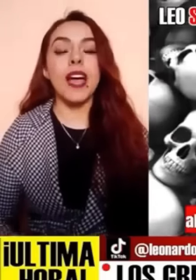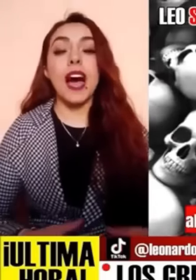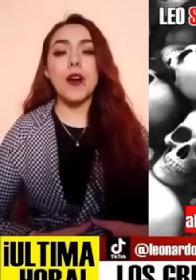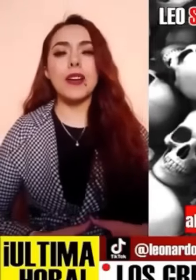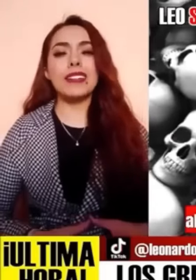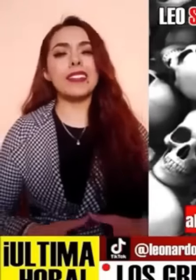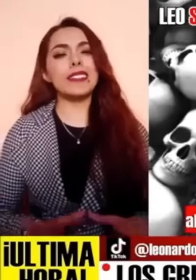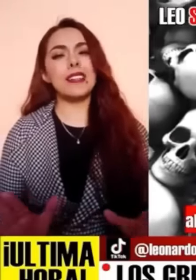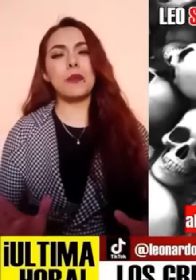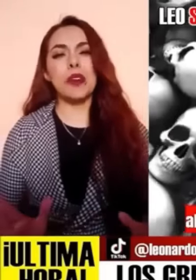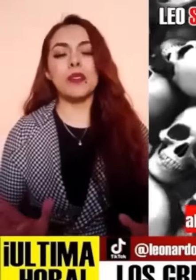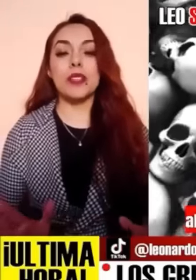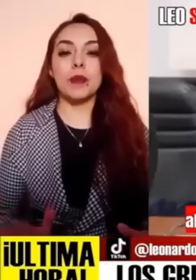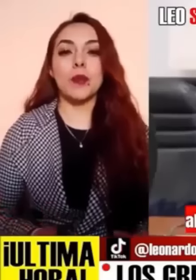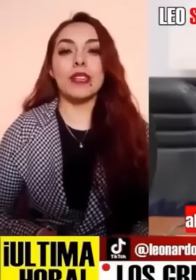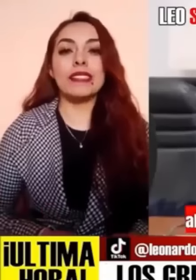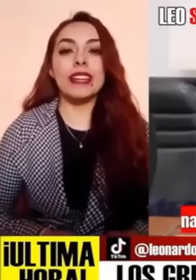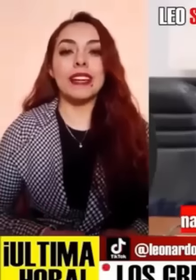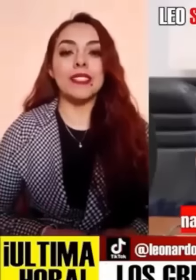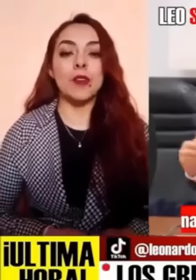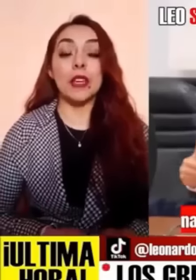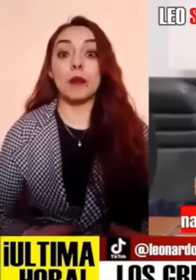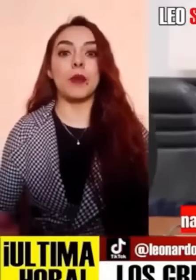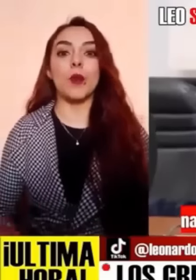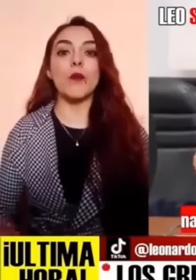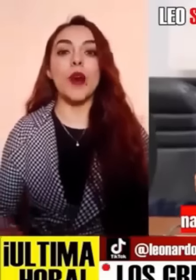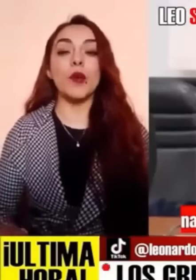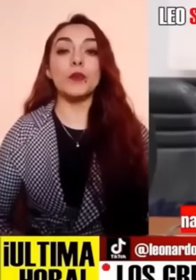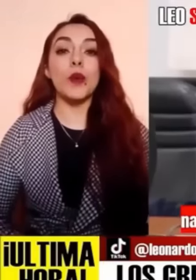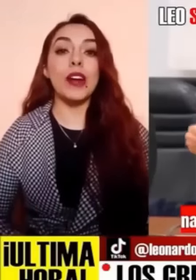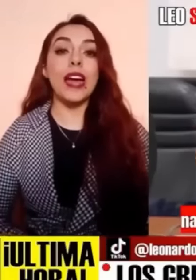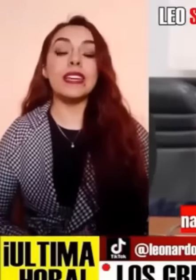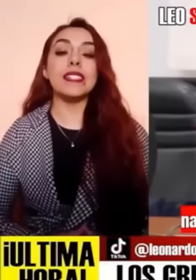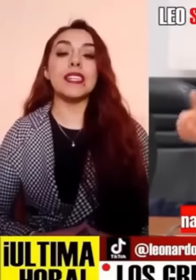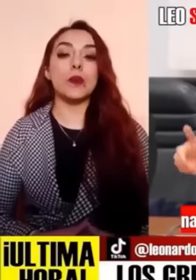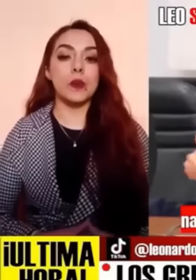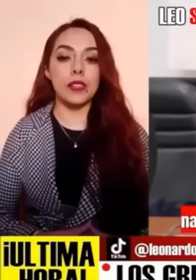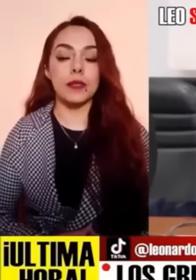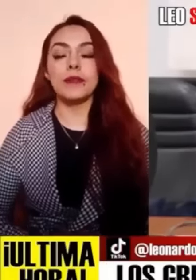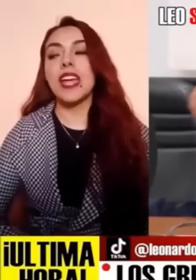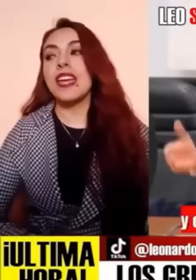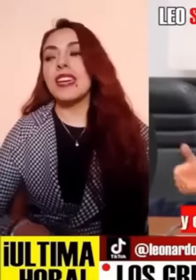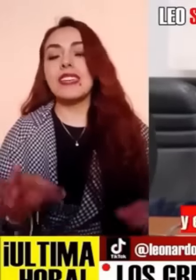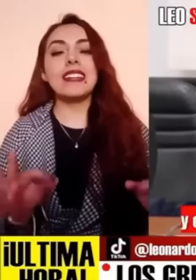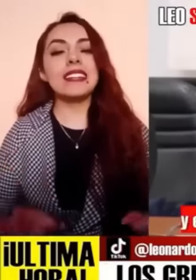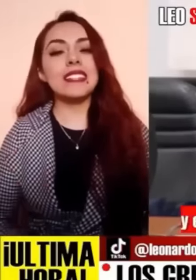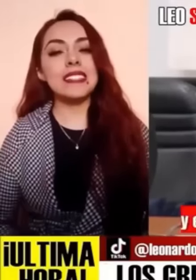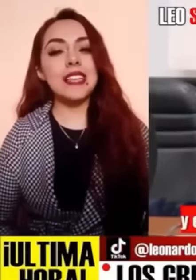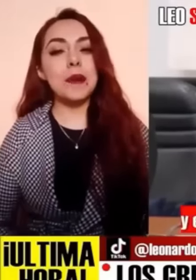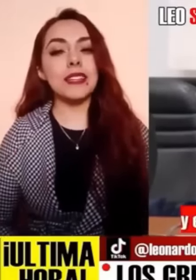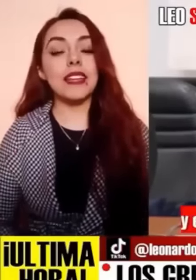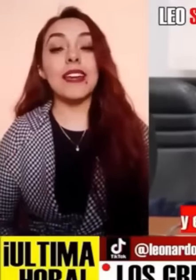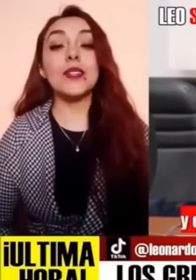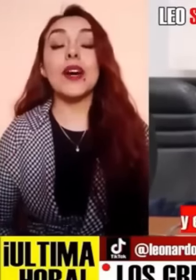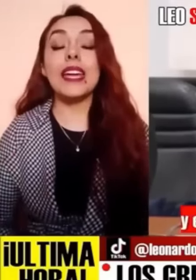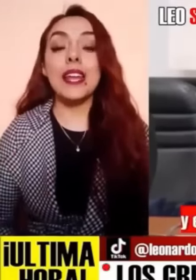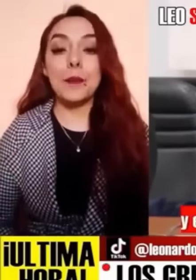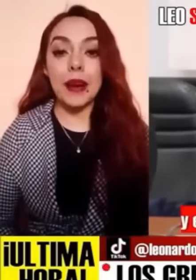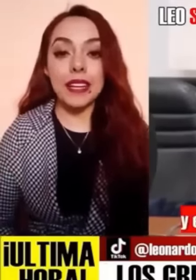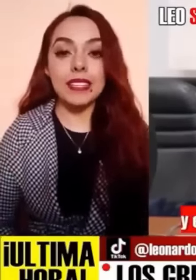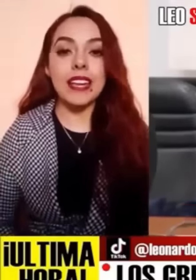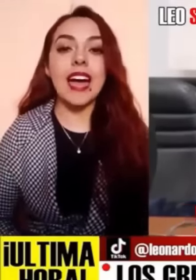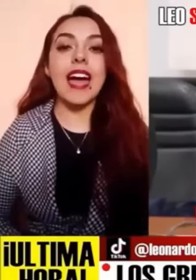gobernaban, ahora se dicen buenos servidores de la nación y preocupados por la inseguridad. Y el que se estaba tardando